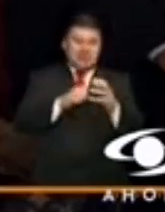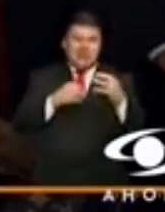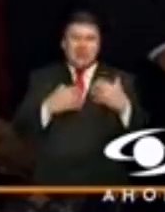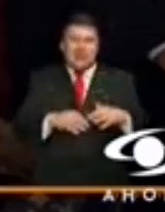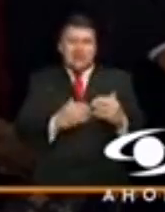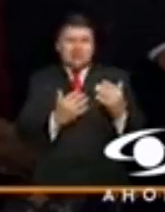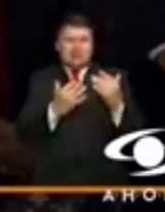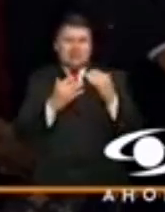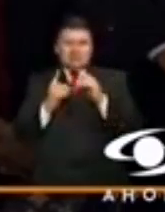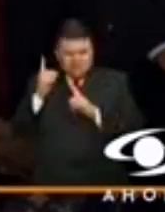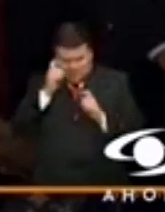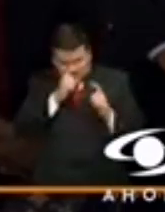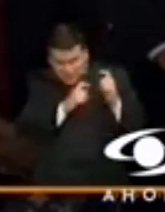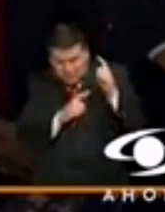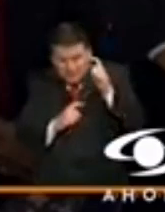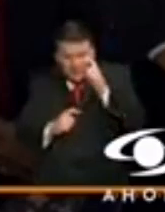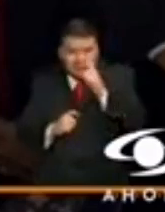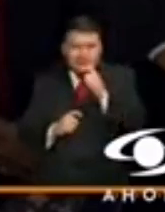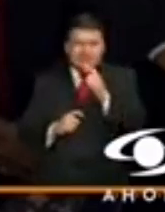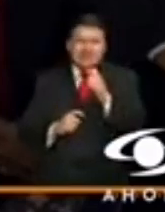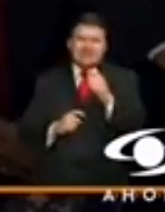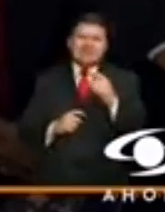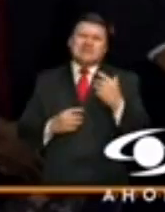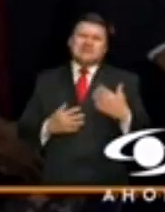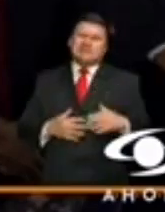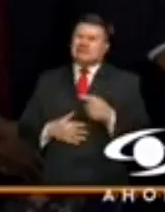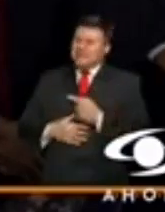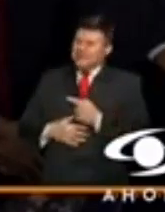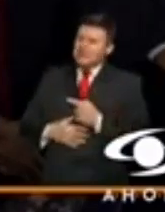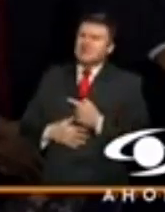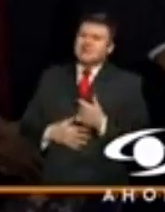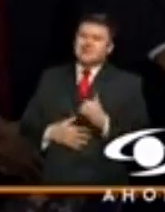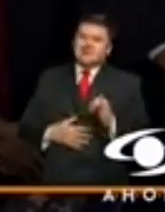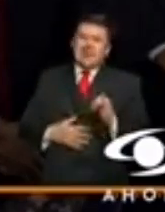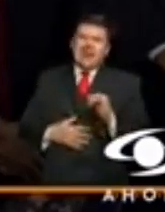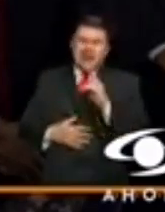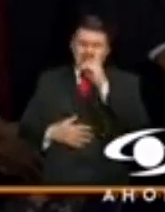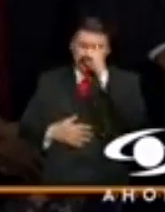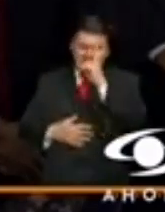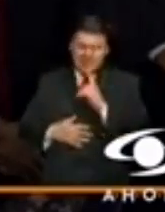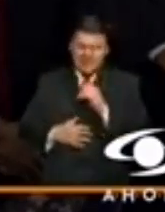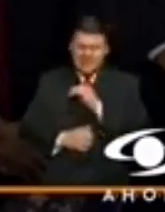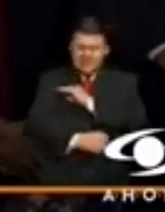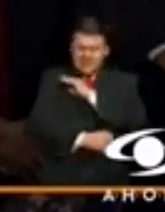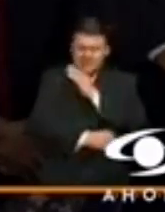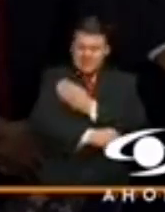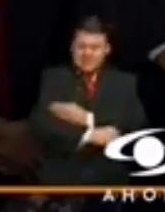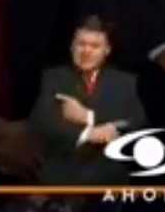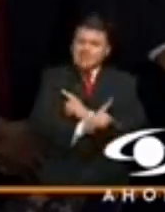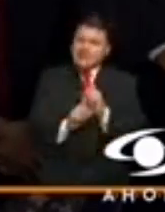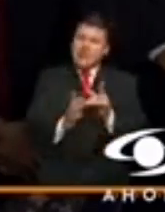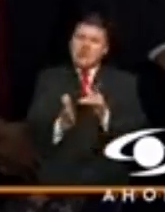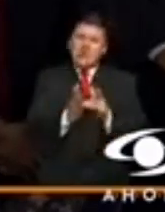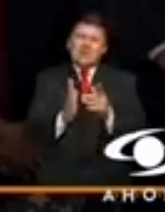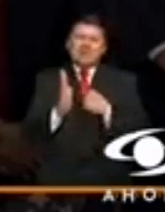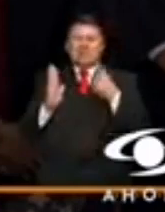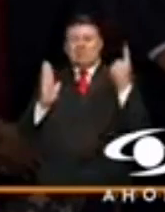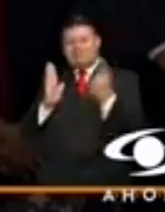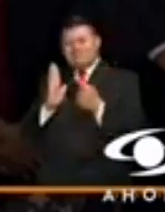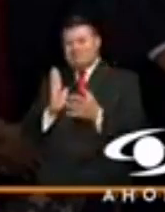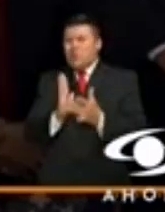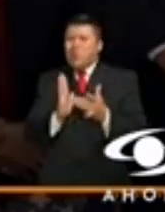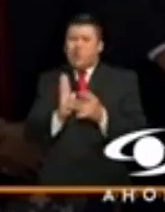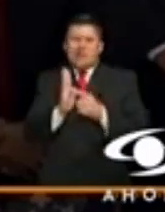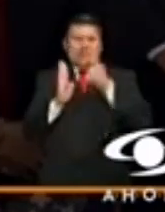En función de sus análisis y de su criterio, hemos tomado decisiones drásticas pero urgentes